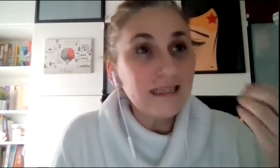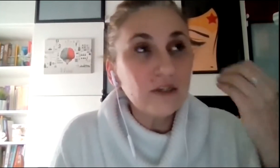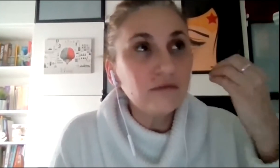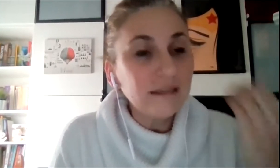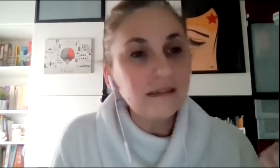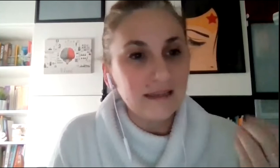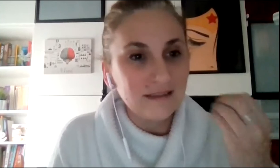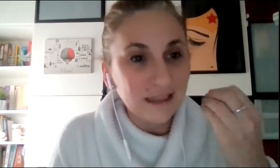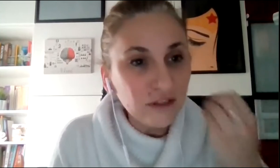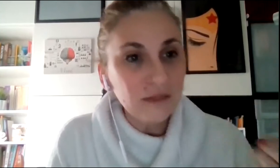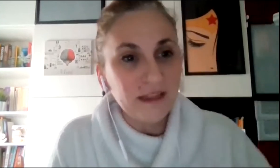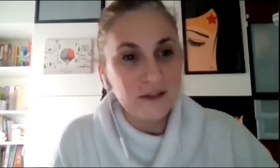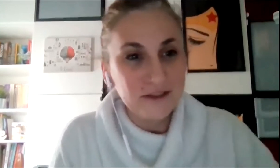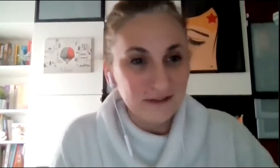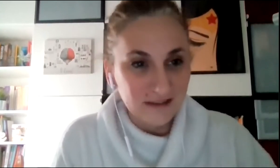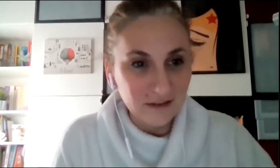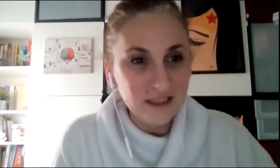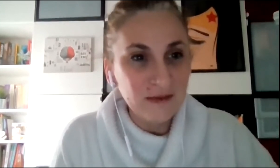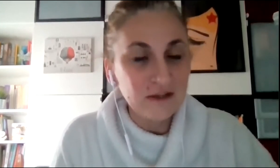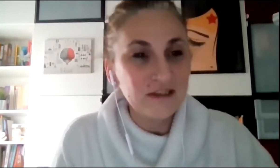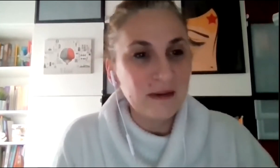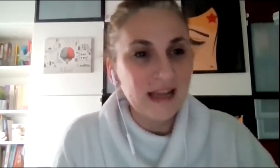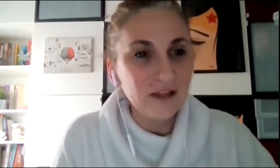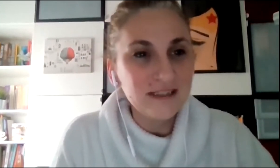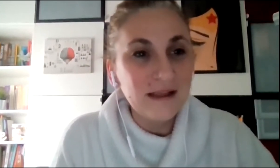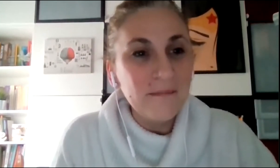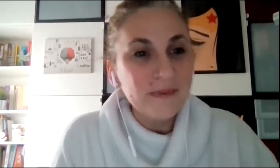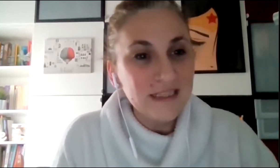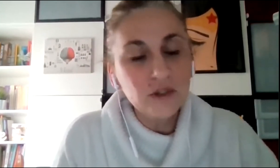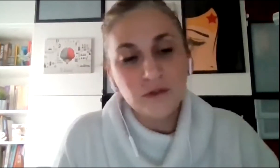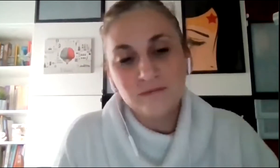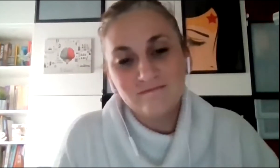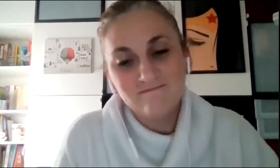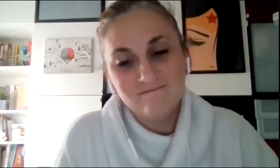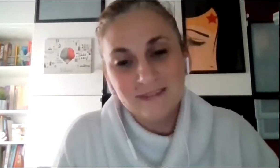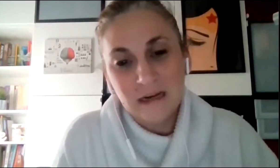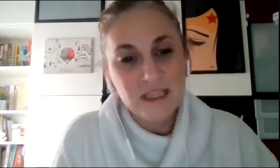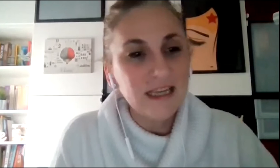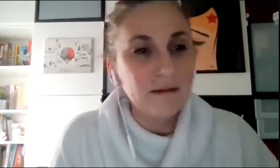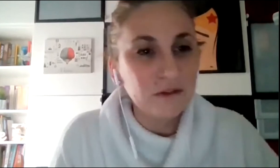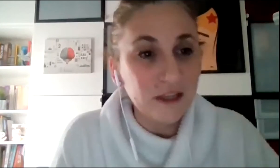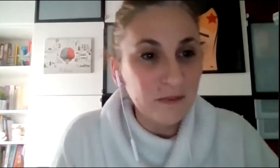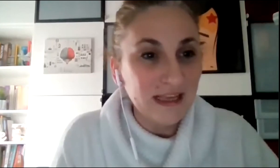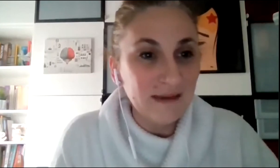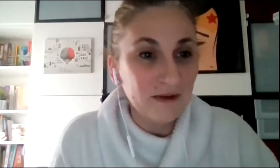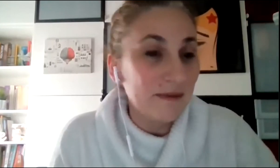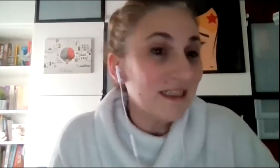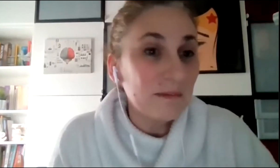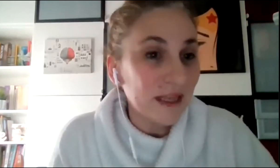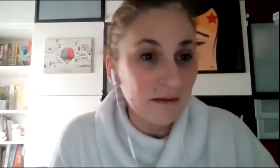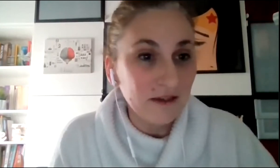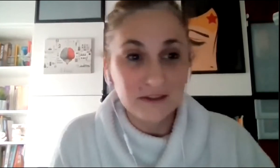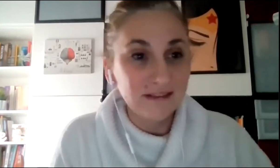Es que son tantos espacios los implicados, que insisto, tenemos que seguir hablando de ello porque